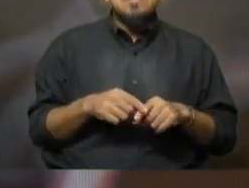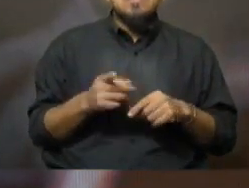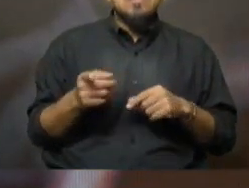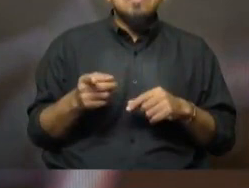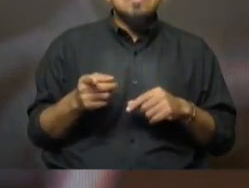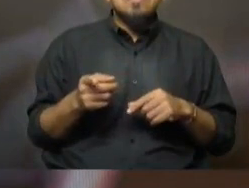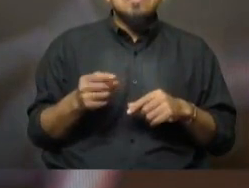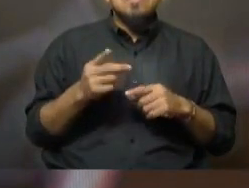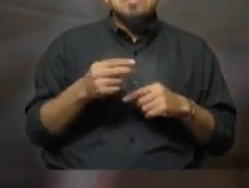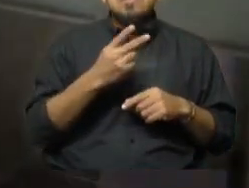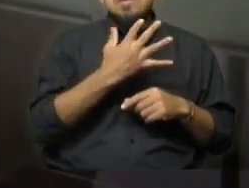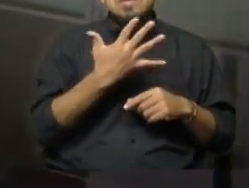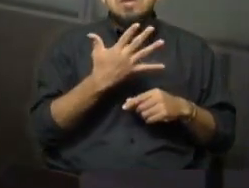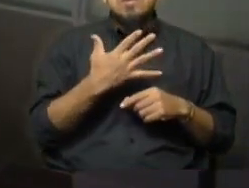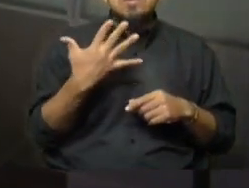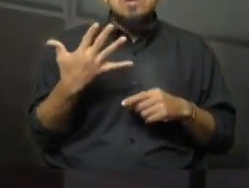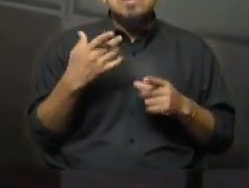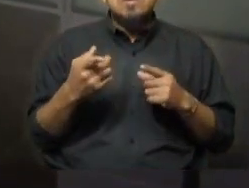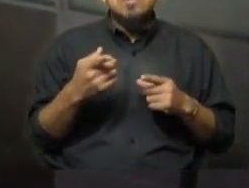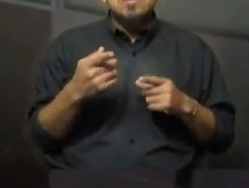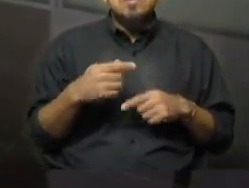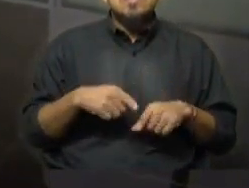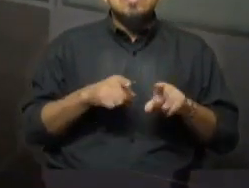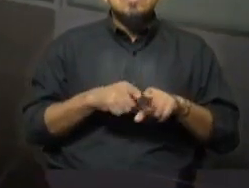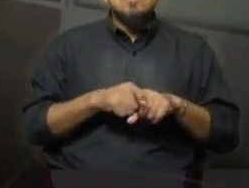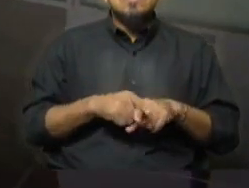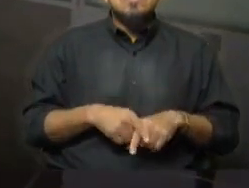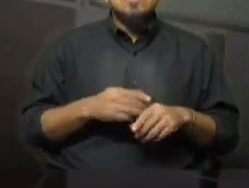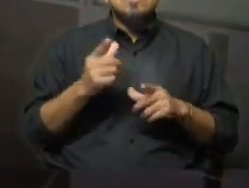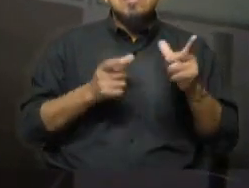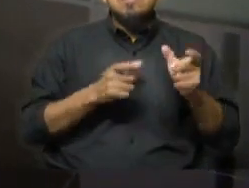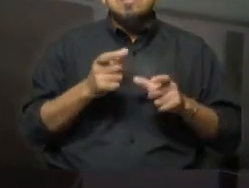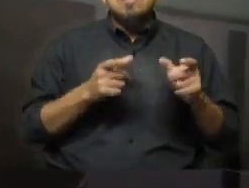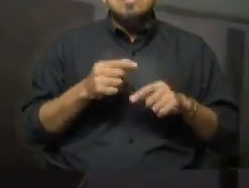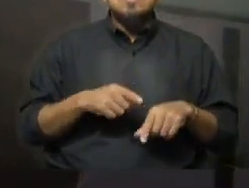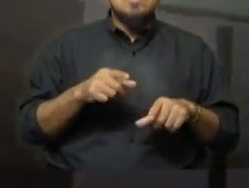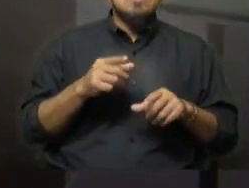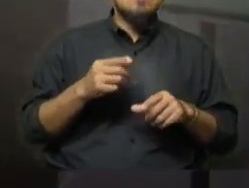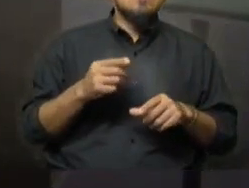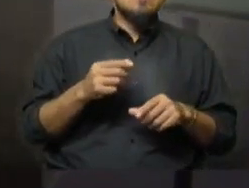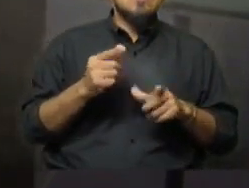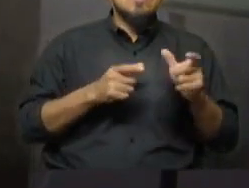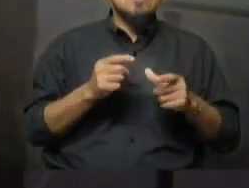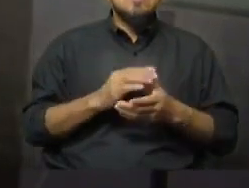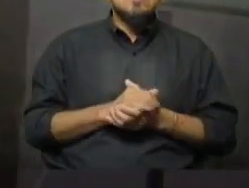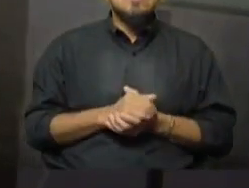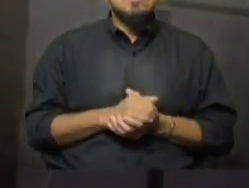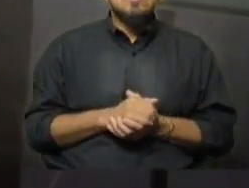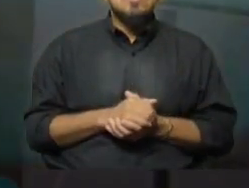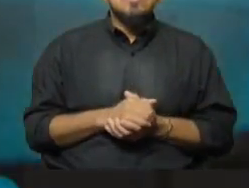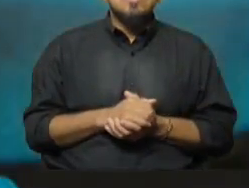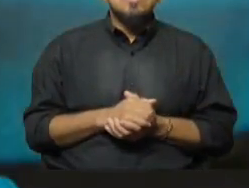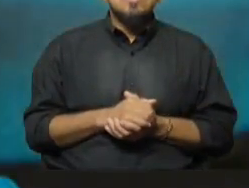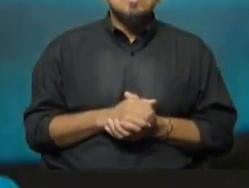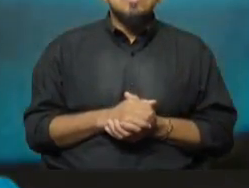y vos ganes 5, uh-huh. Actuando en el mismo escenario para la misma cantidad de gente y todo. por qué. Obvio. Es otra punta